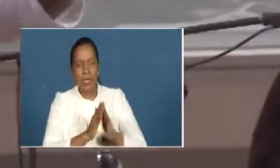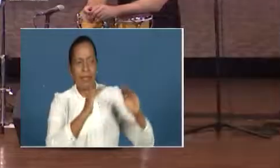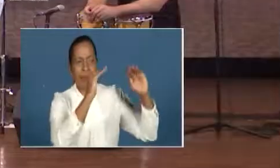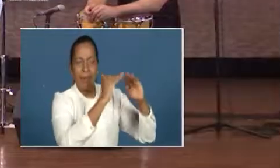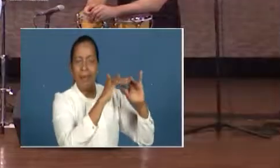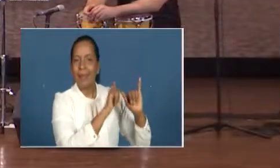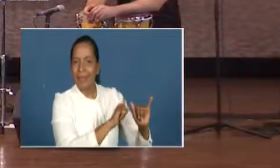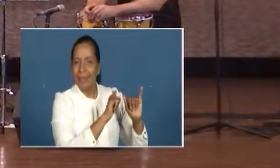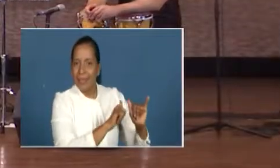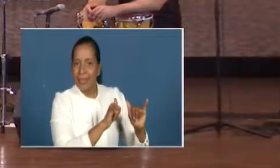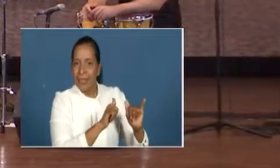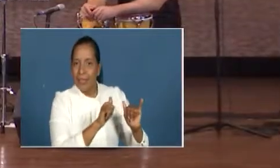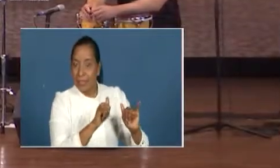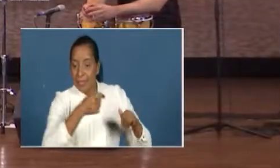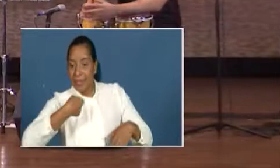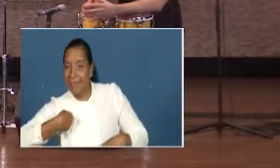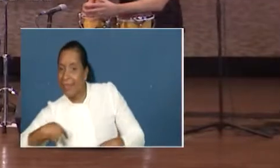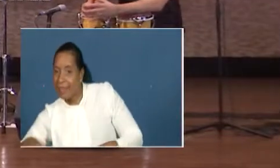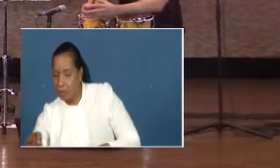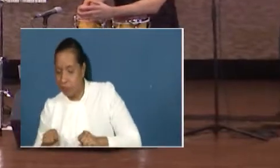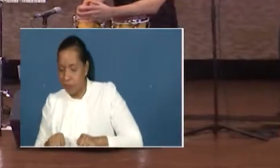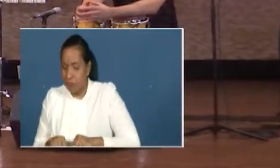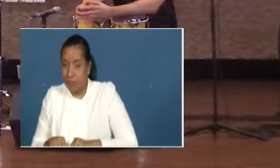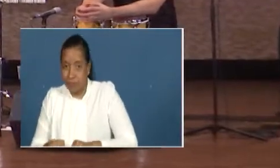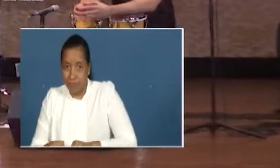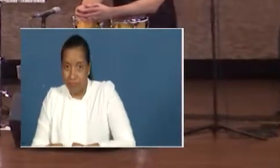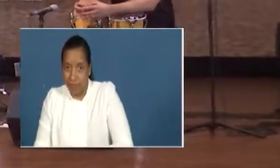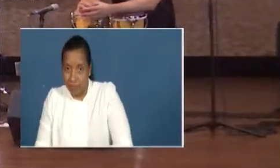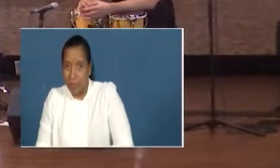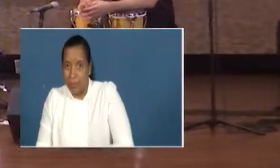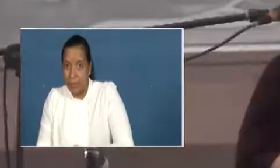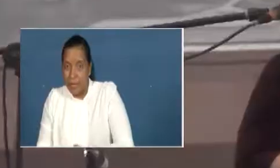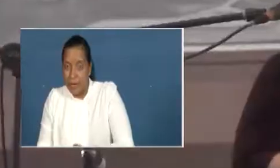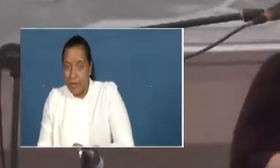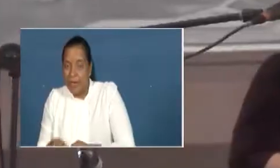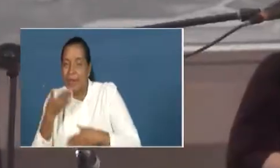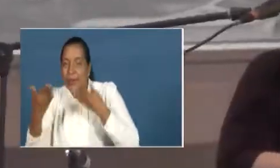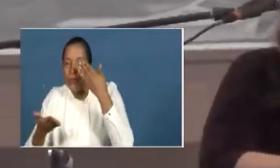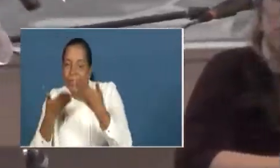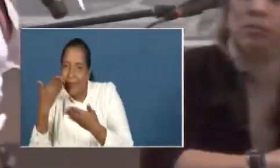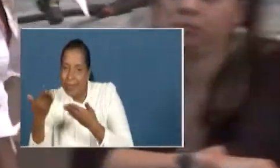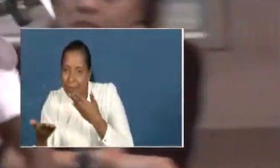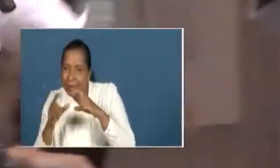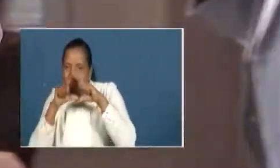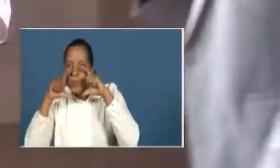¿te acuerdas en nuestros tiempos, Lugo, sí, que nos enseñaban en educación física?